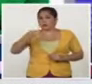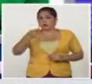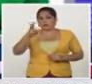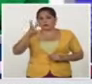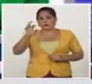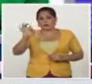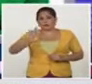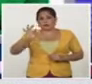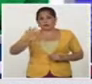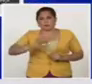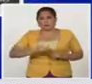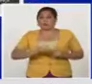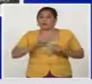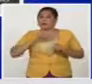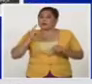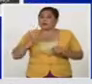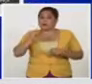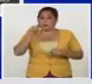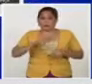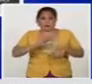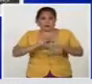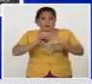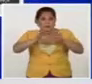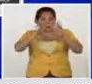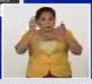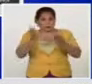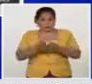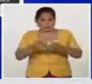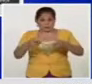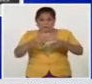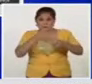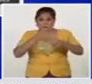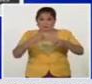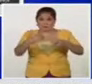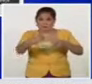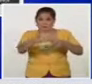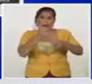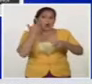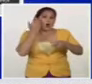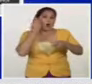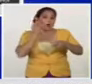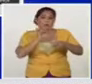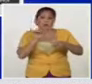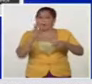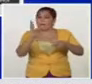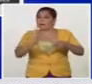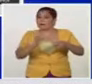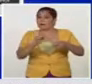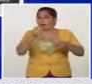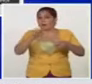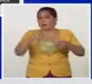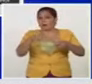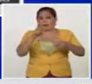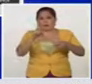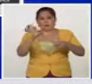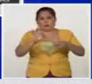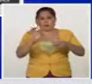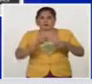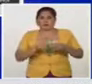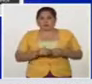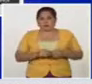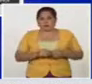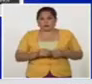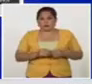48,3% de todos los casos del mundo, Brasil también el 10,2% y